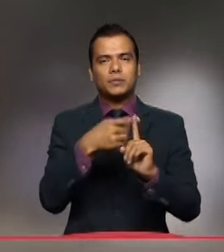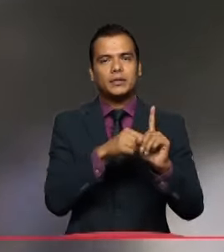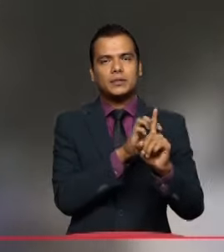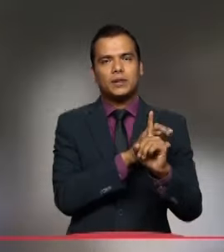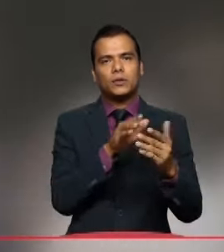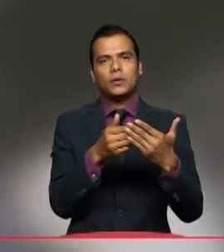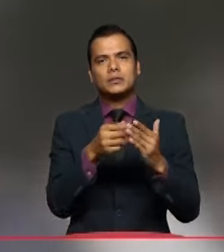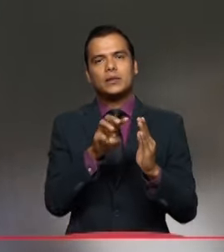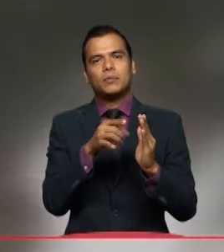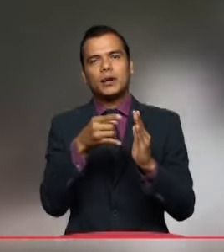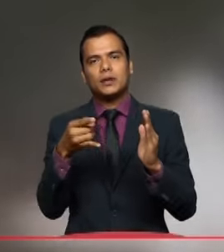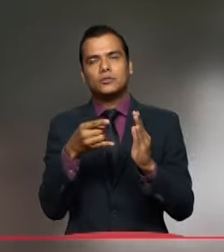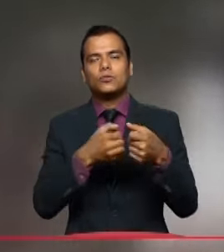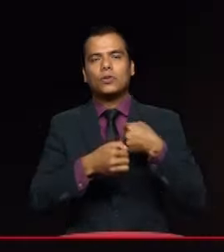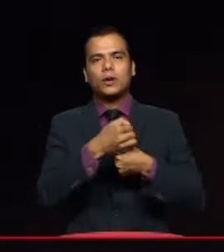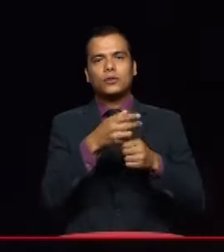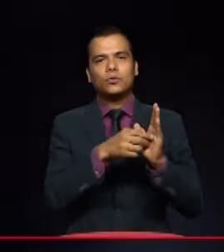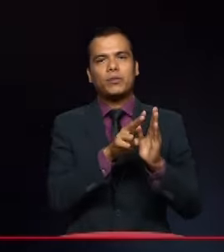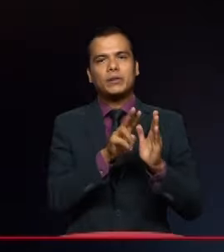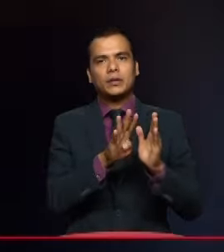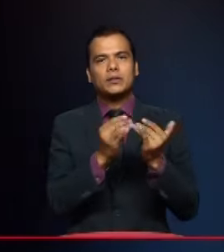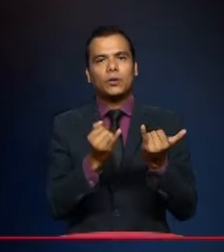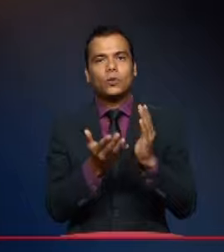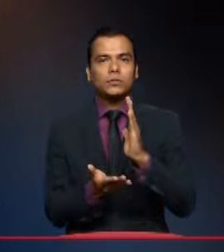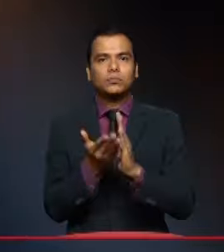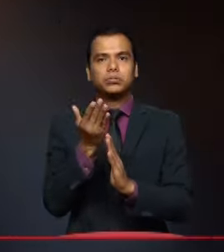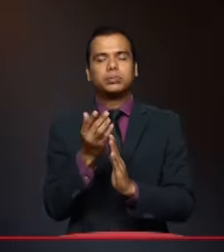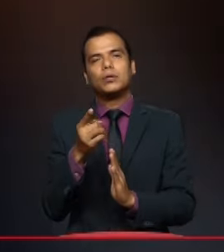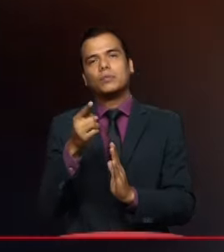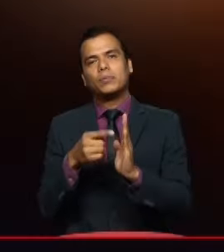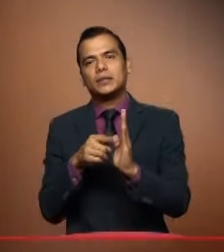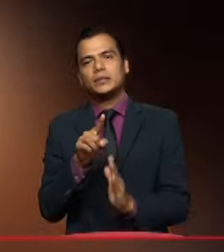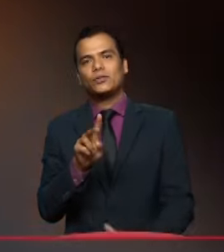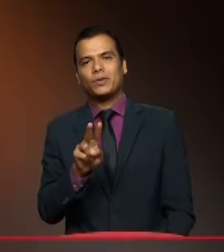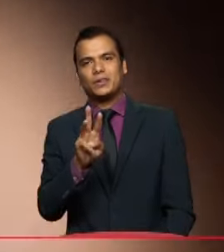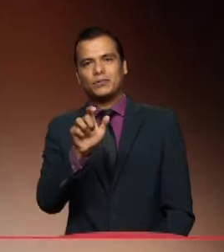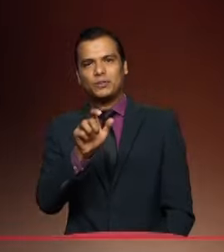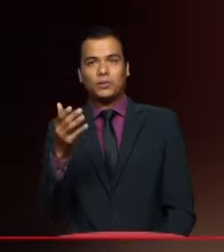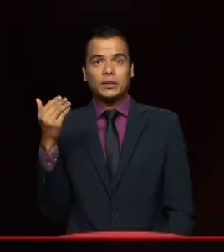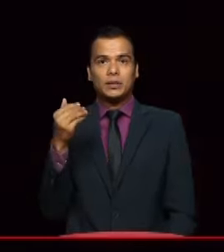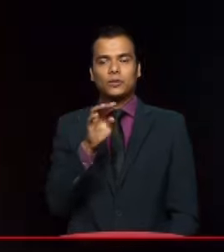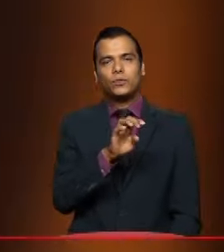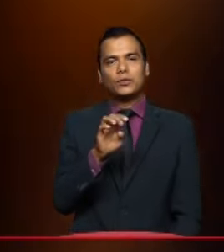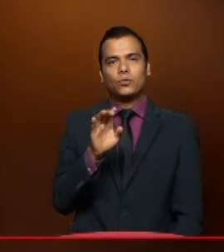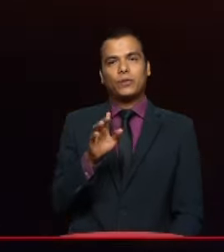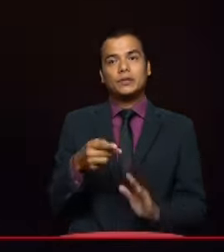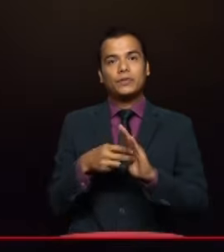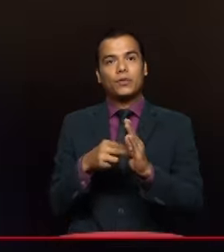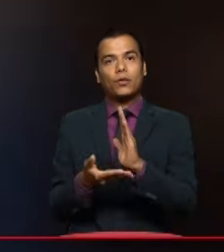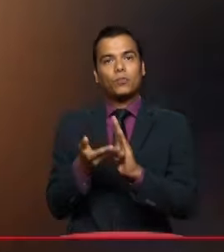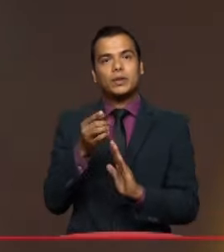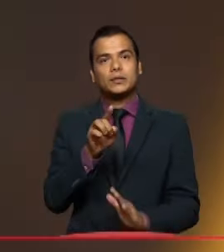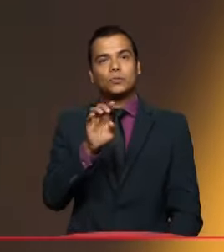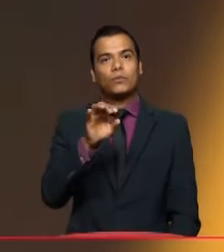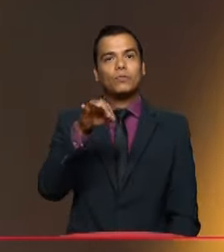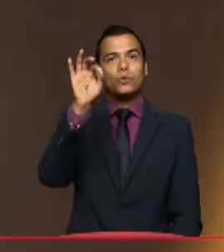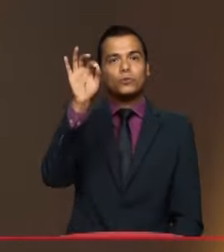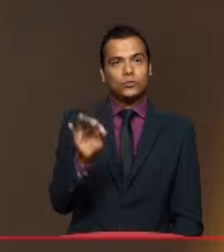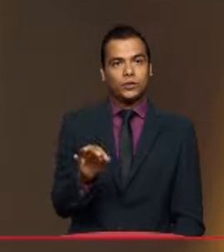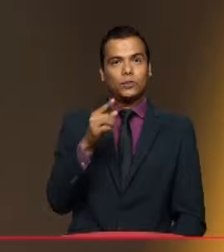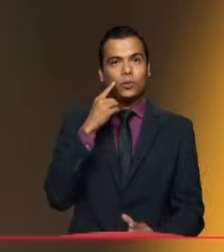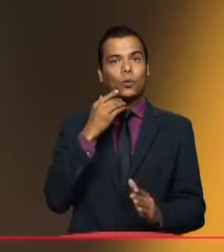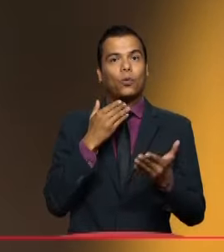de 2023 a 1.193 el mismo periodo de este año. ¿Problema de convivencia entre algunos caleños? Lo que tiene que